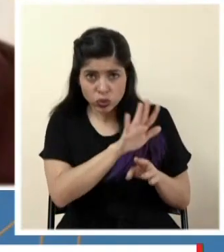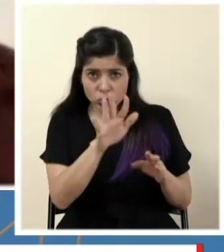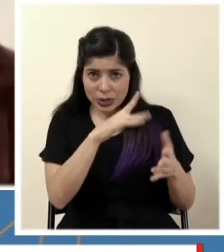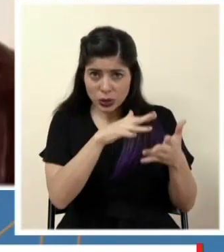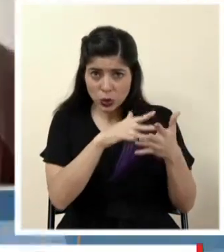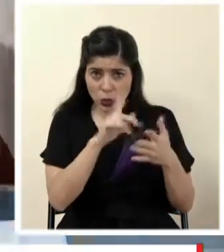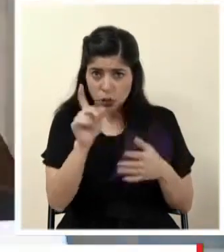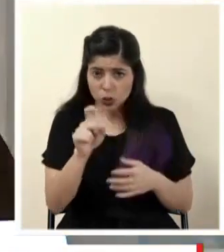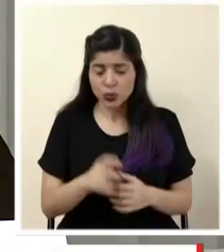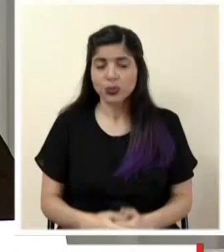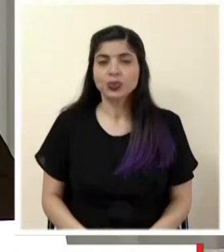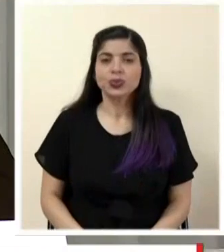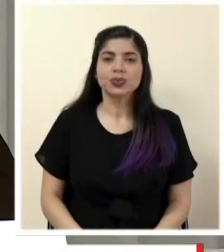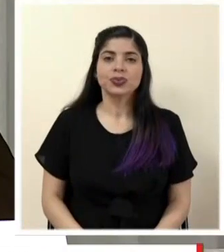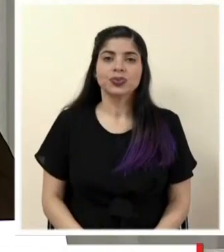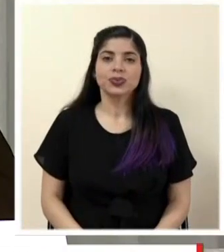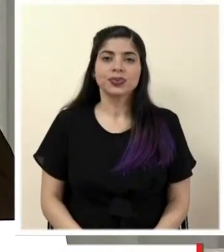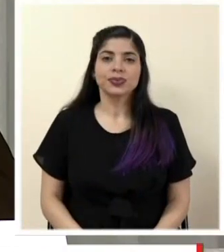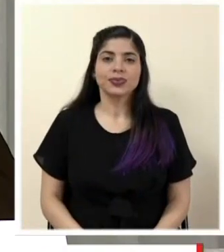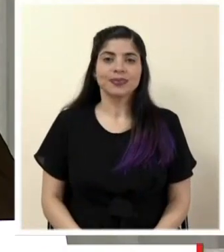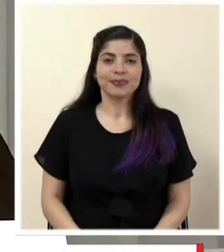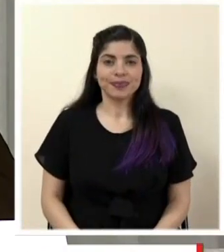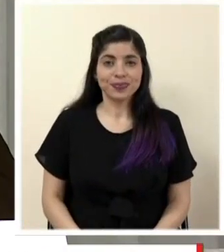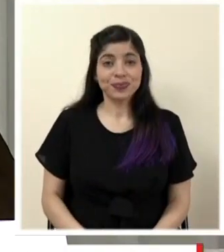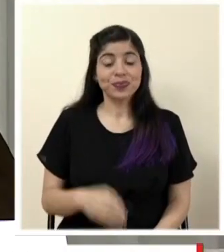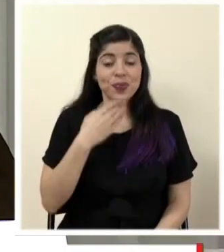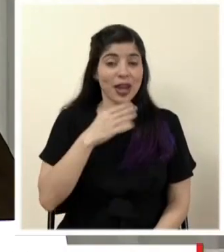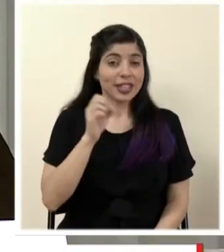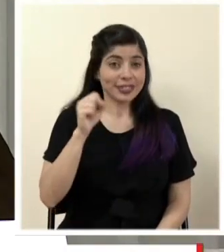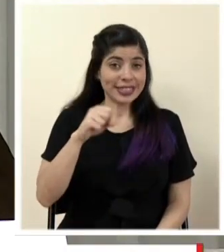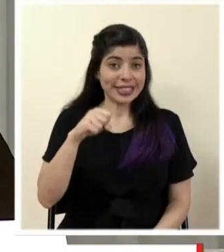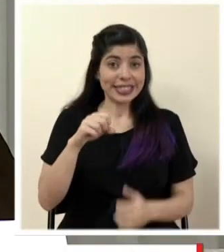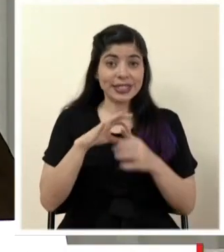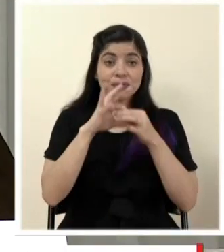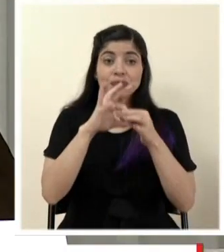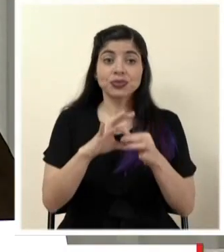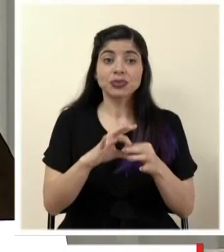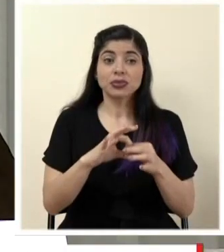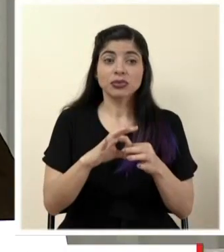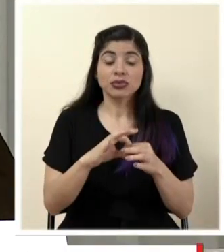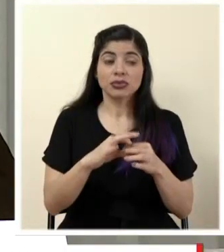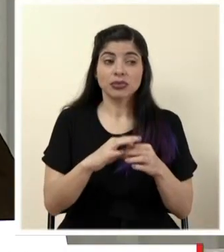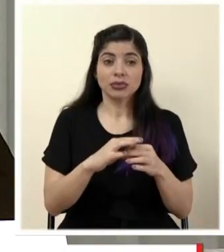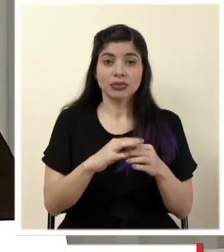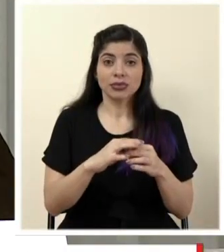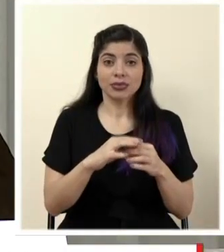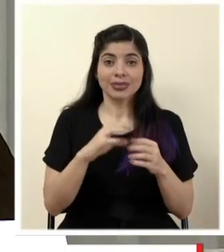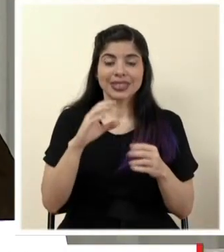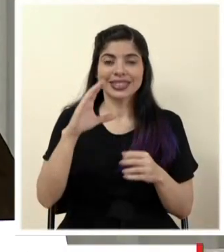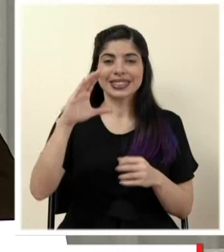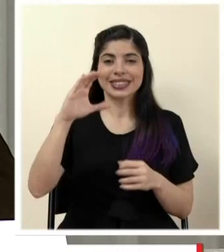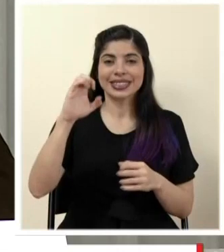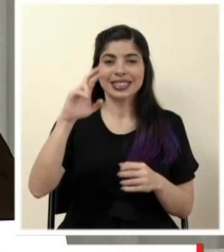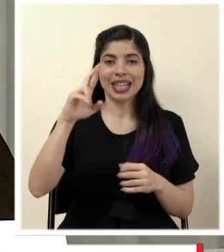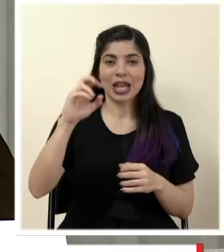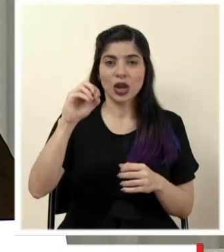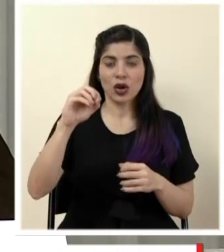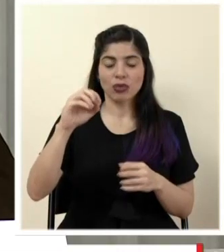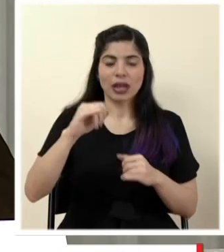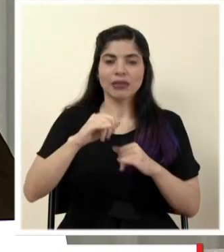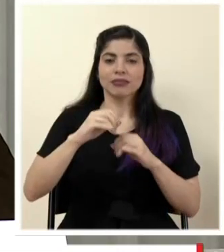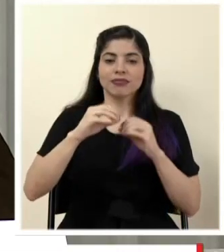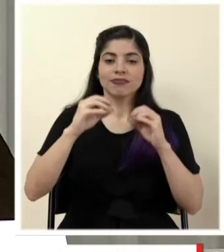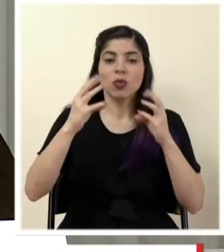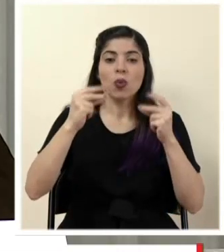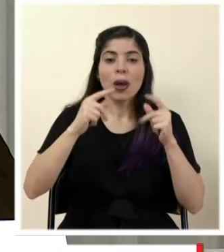Gracias. Sí, con respecto a la seroconversión, o sea, la seroprevalencia en la población, la